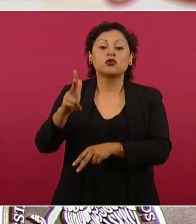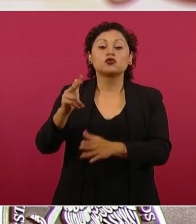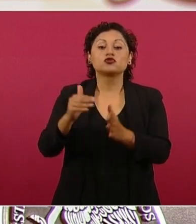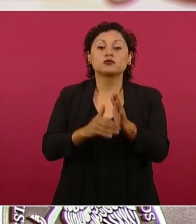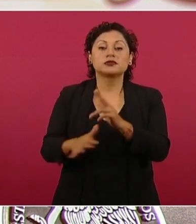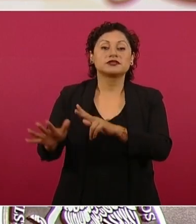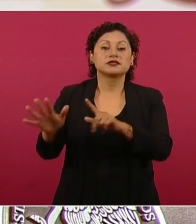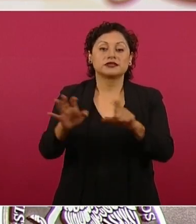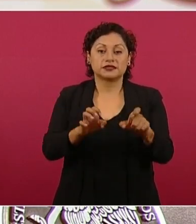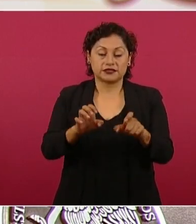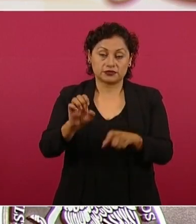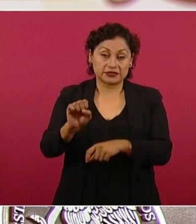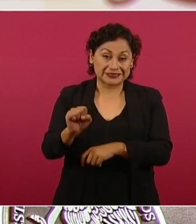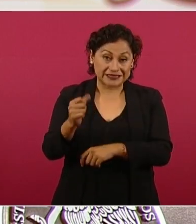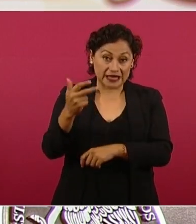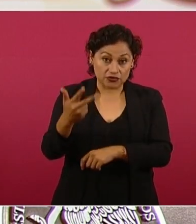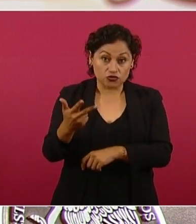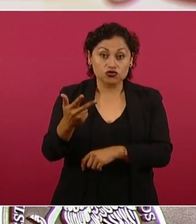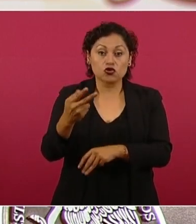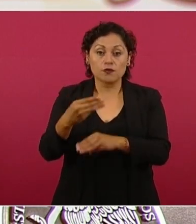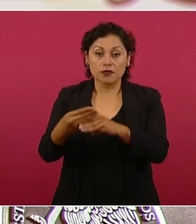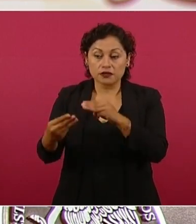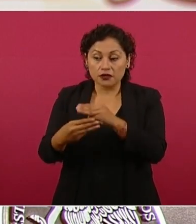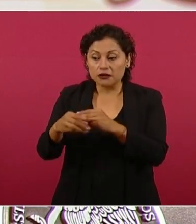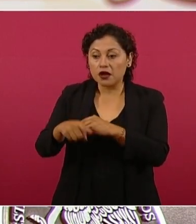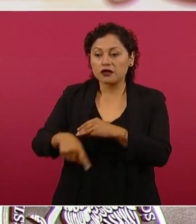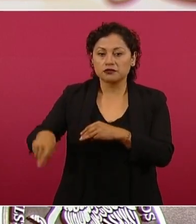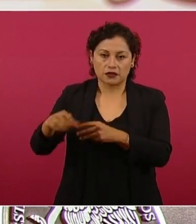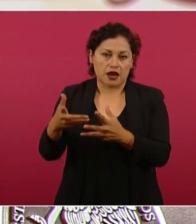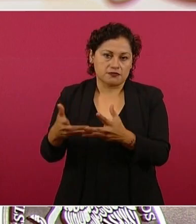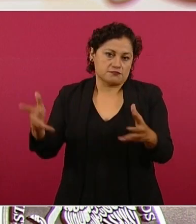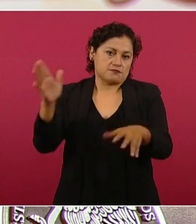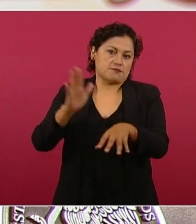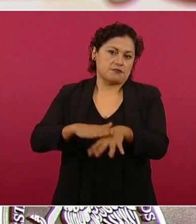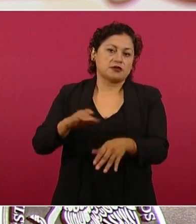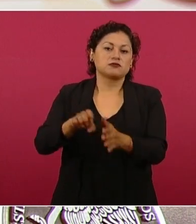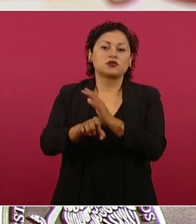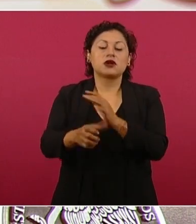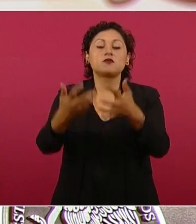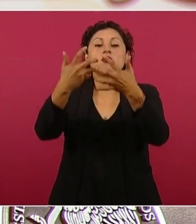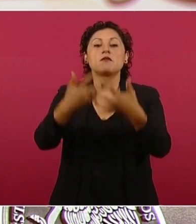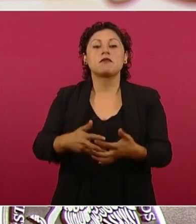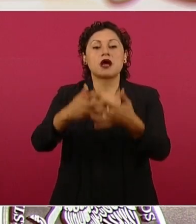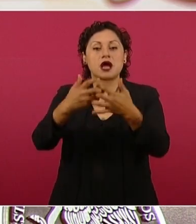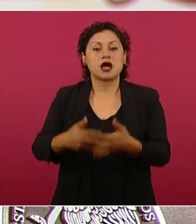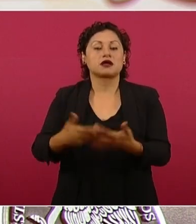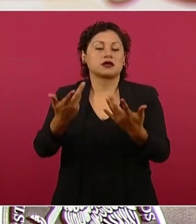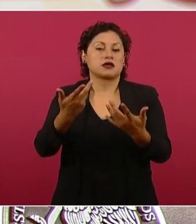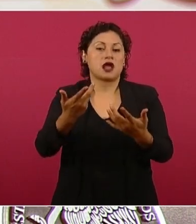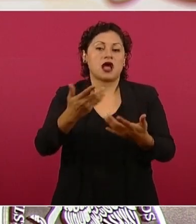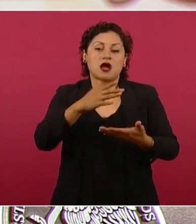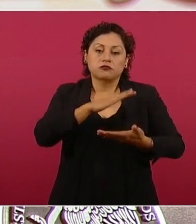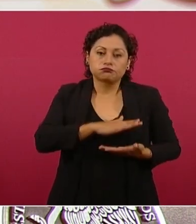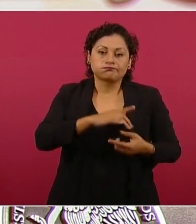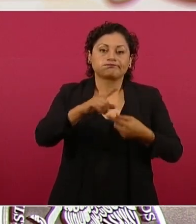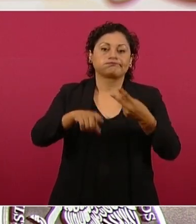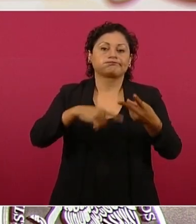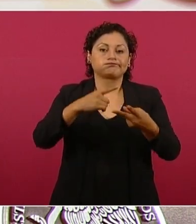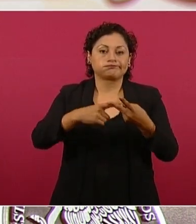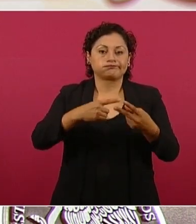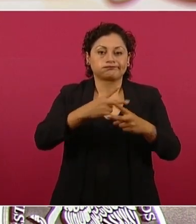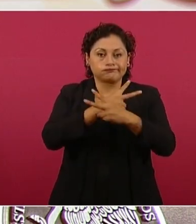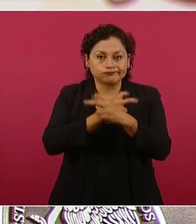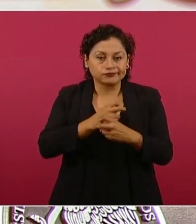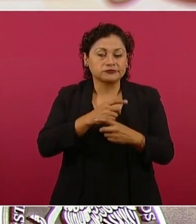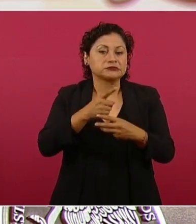8,788 equipos que ahí van en equipos ya más grandes, desde tomografías, rayos X, mastógrafos, esterilizadores de vapor